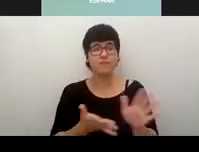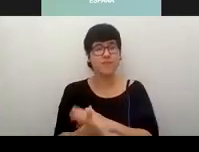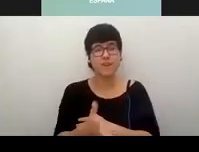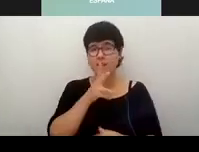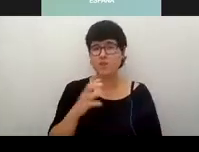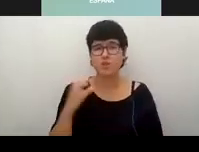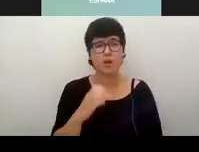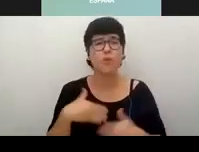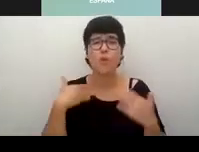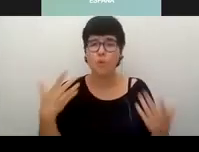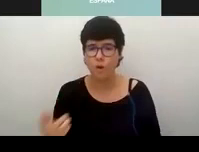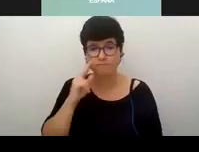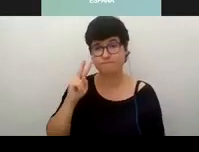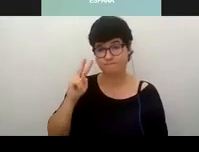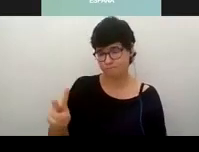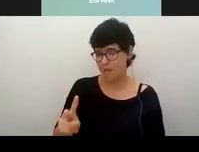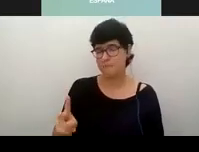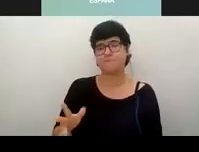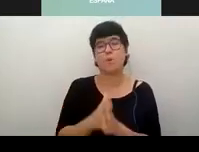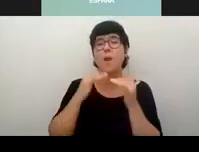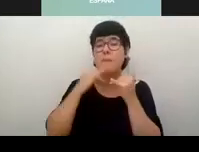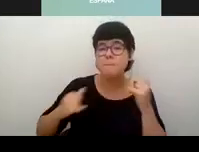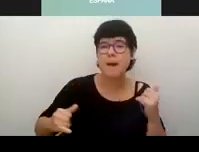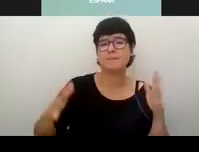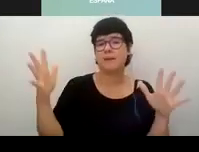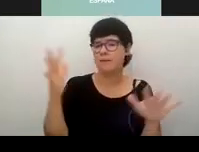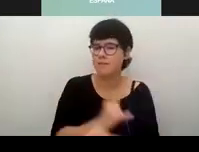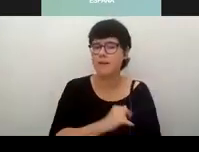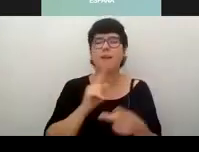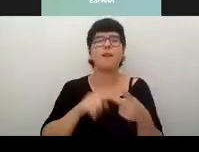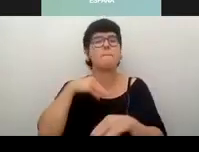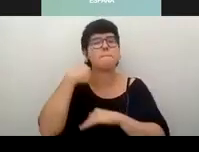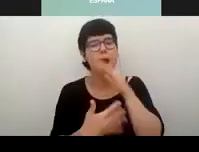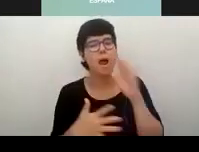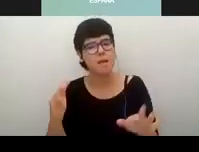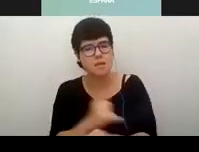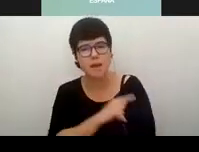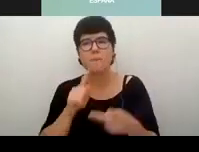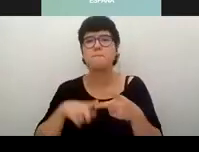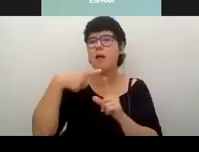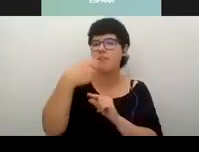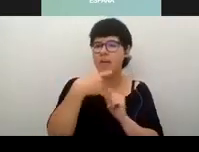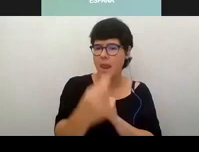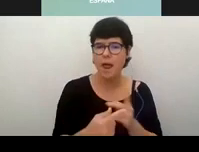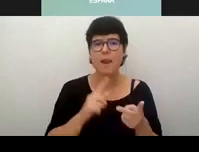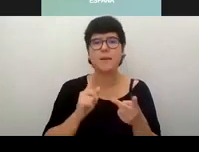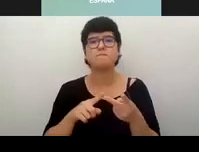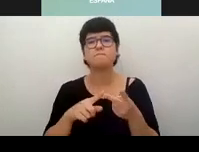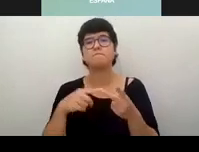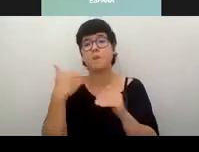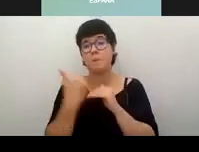aquí. Pasta integral, pan integral, cereales, aquí hay pan blanco, aquí al lado, eso no